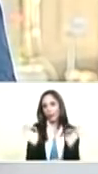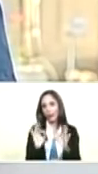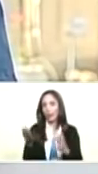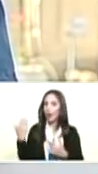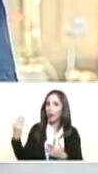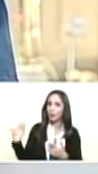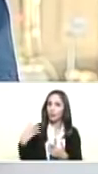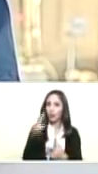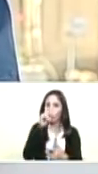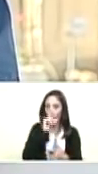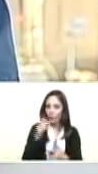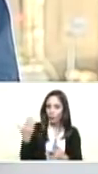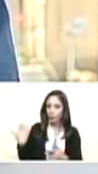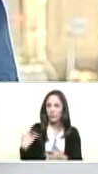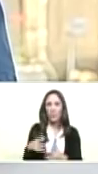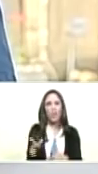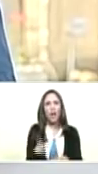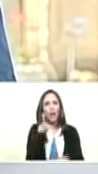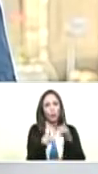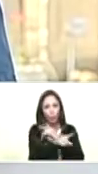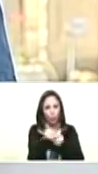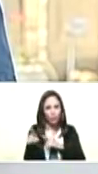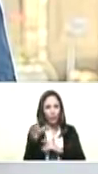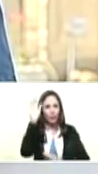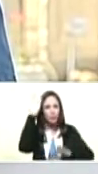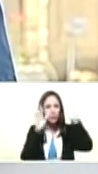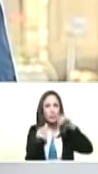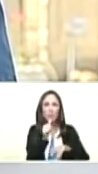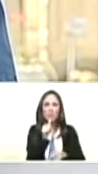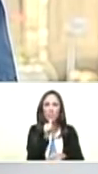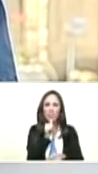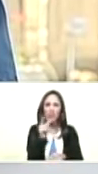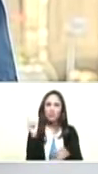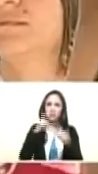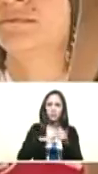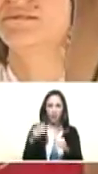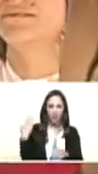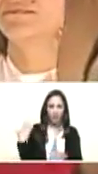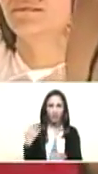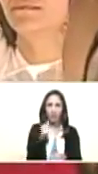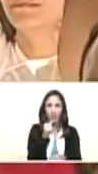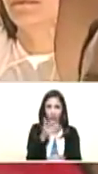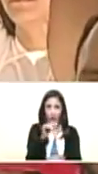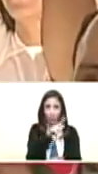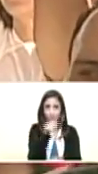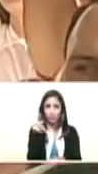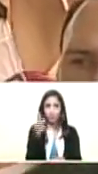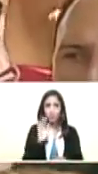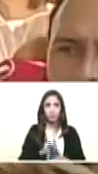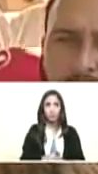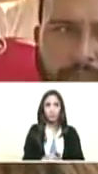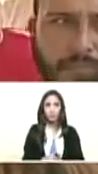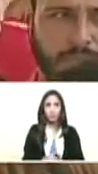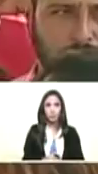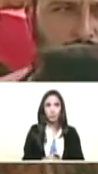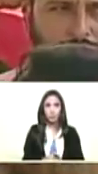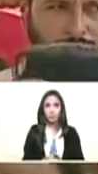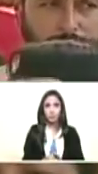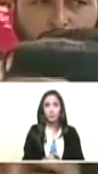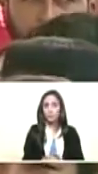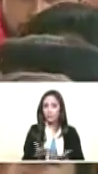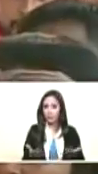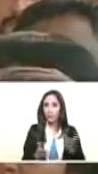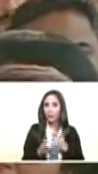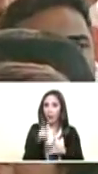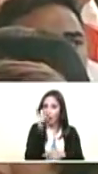¿verdad? Levanten la mano los que no formaban parte en ese momento de una organización. Mira, la gran mayoría de estos muchachos. Quiere